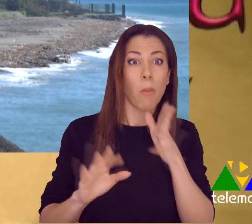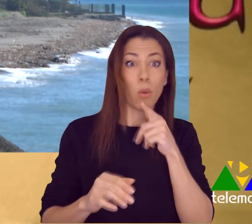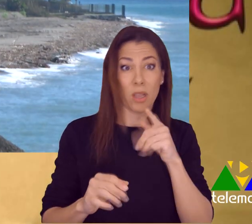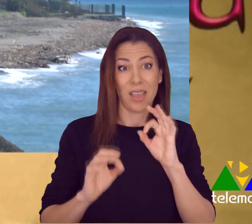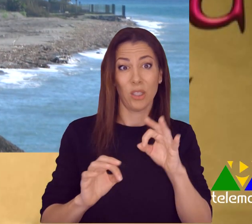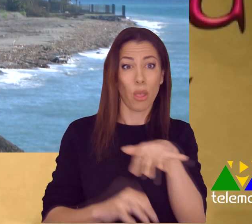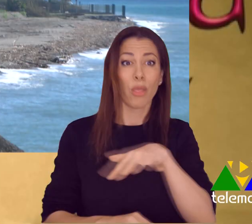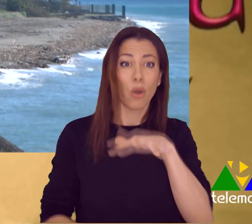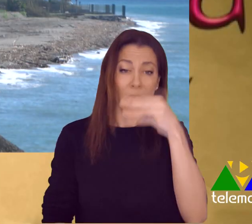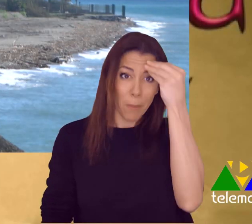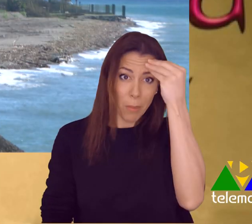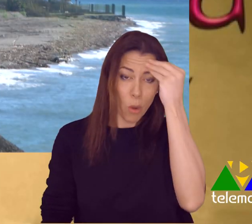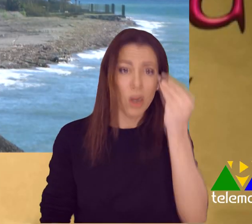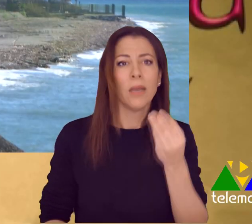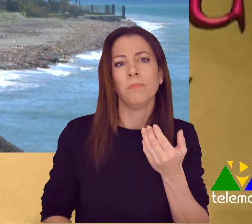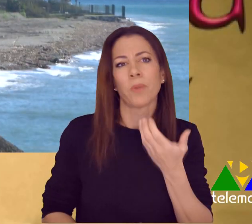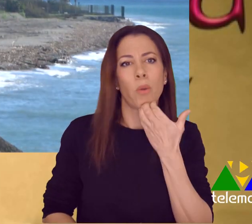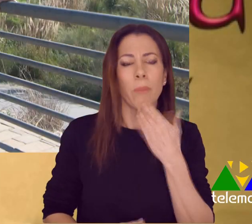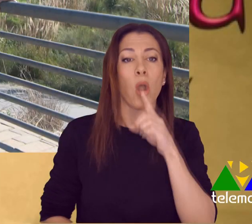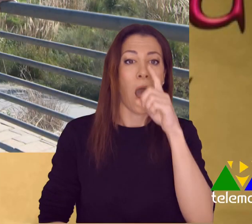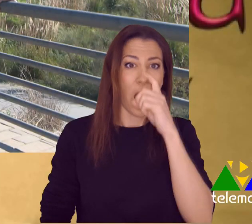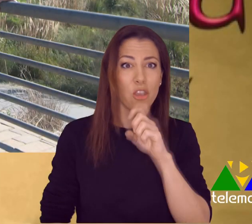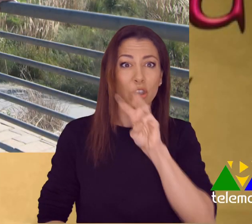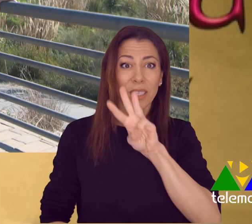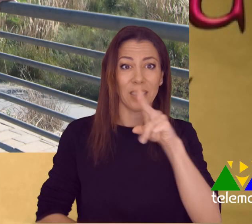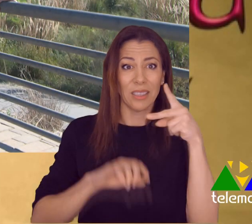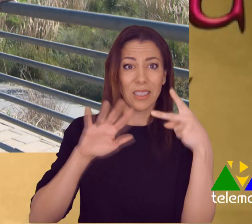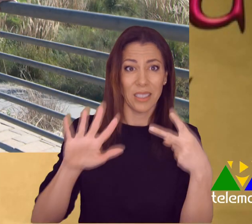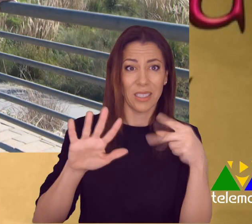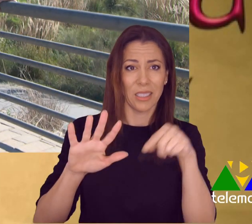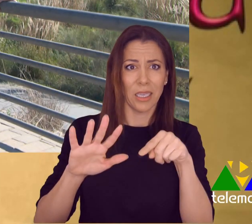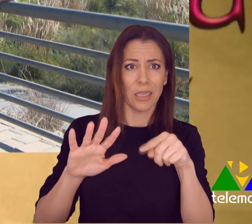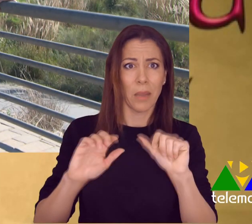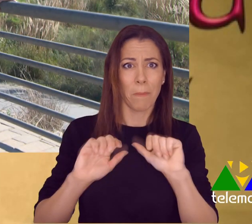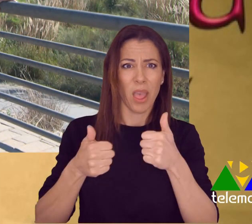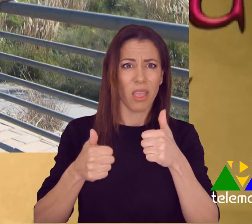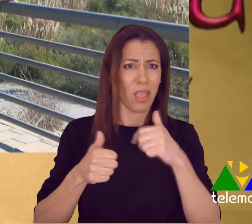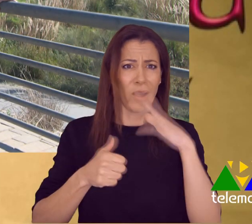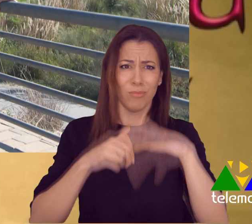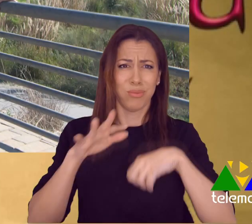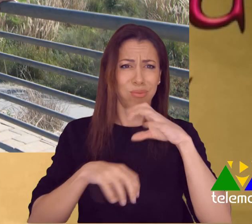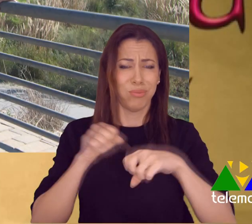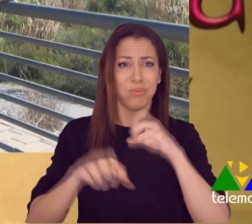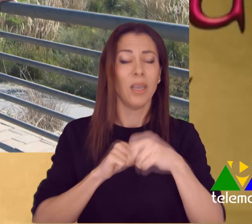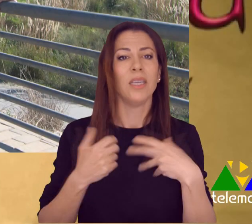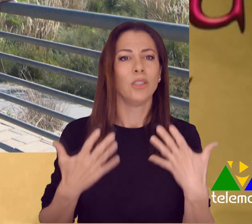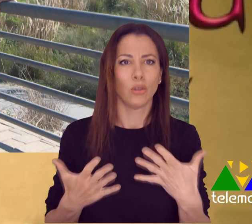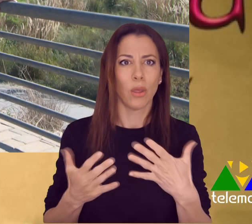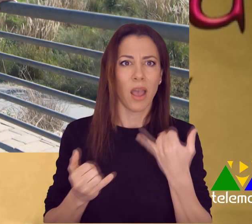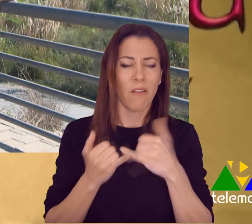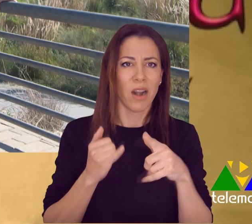memoria, porque cuando el año 37 se producen las desbandadas, hubo que pasar el